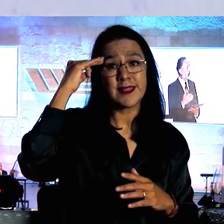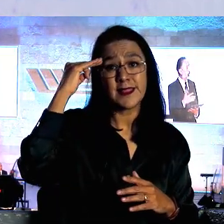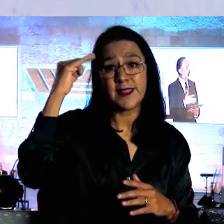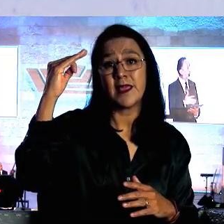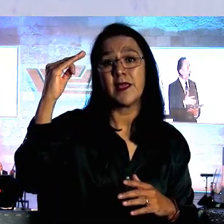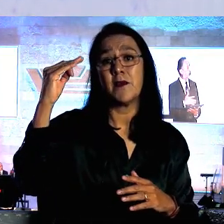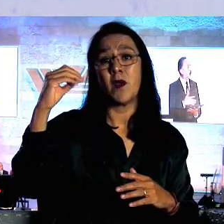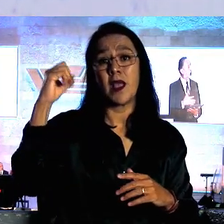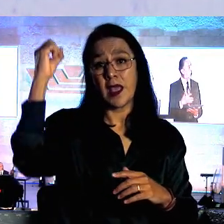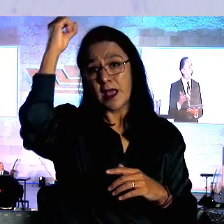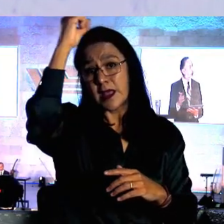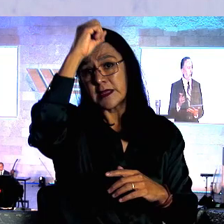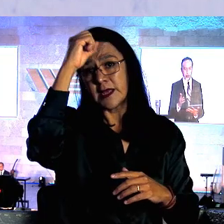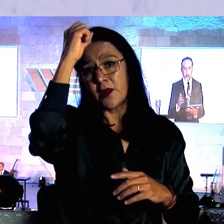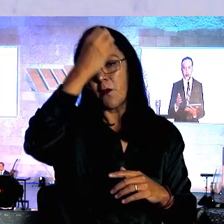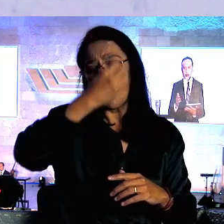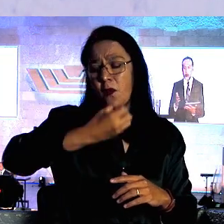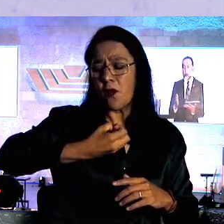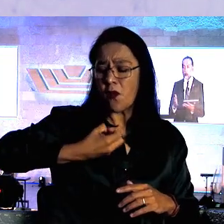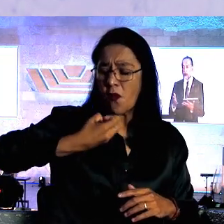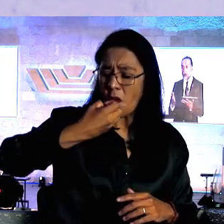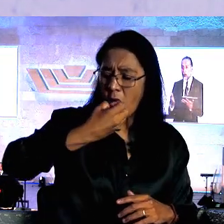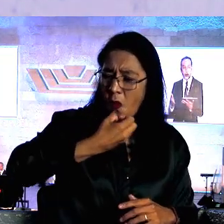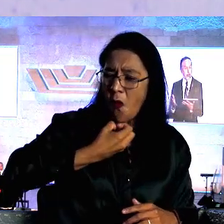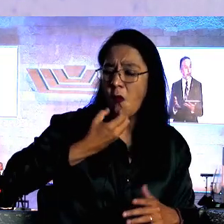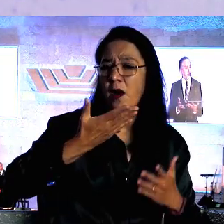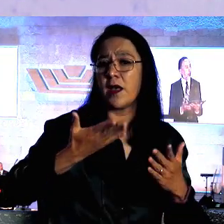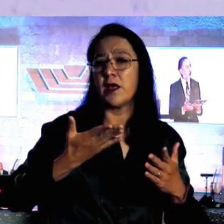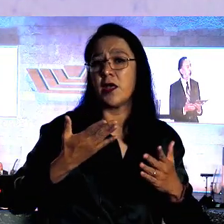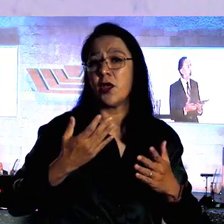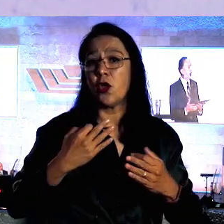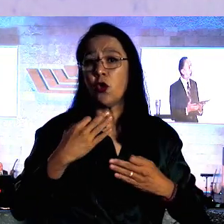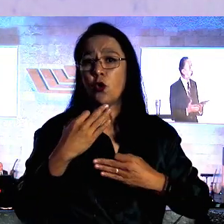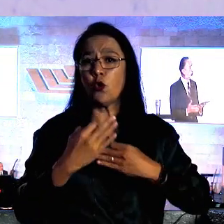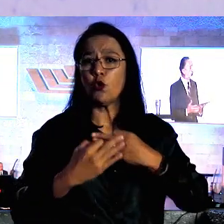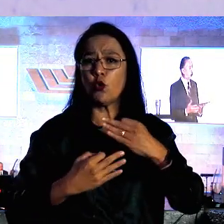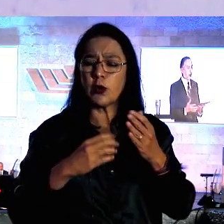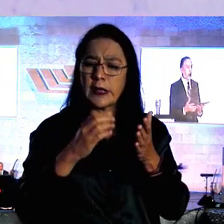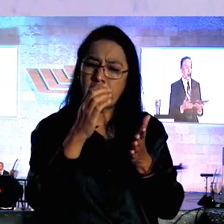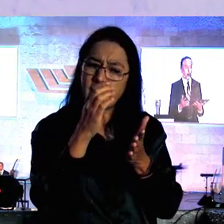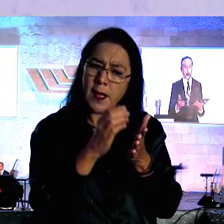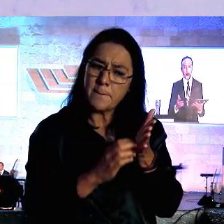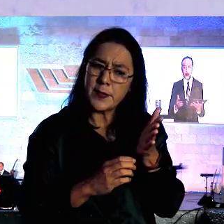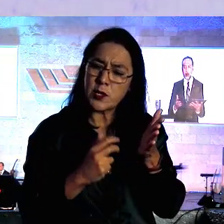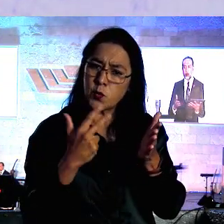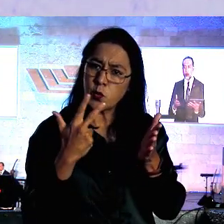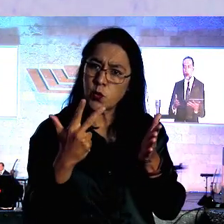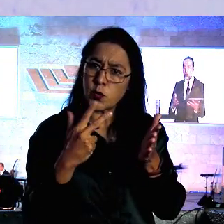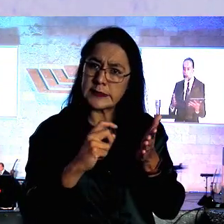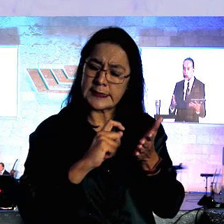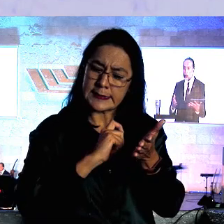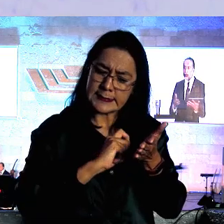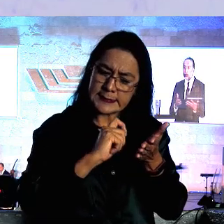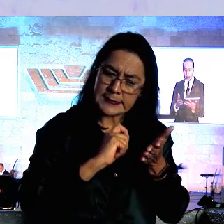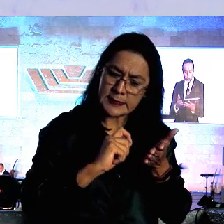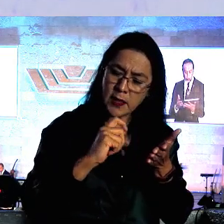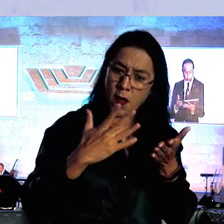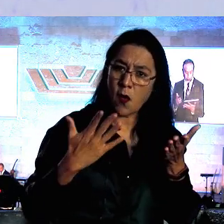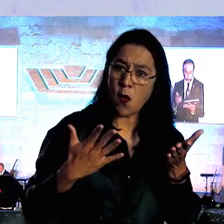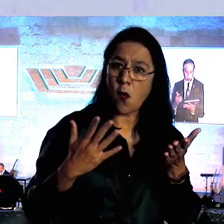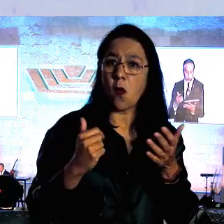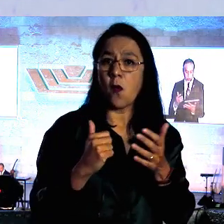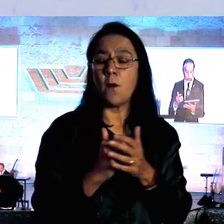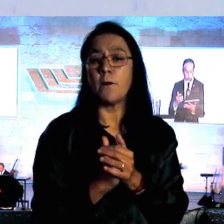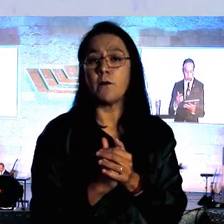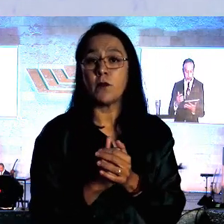para realizar una oración. Yo no sé si todo lo que está escrito en el capítulo 8 es la oración o si es un extracto de la